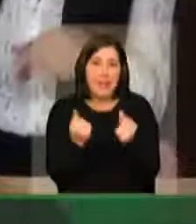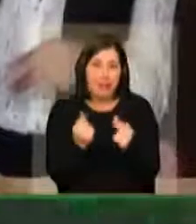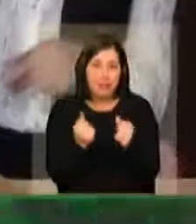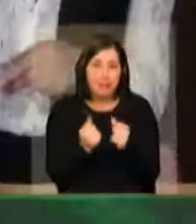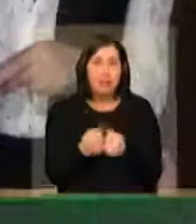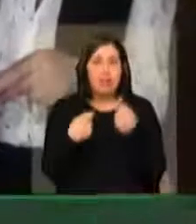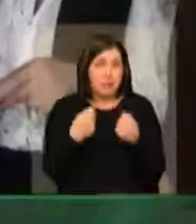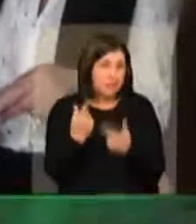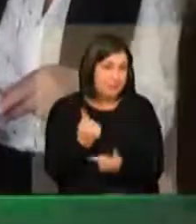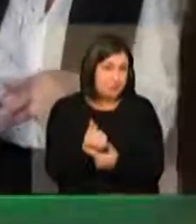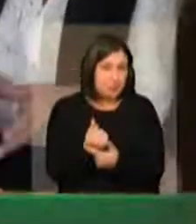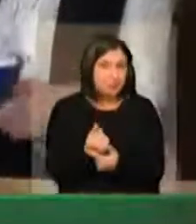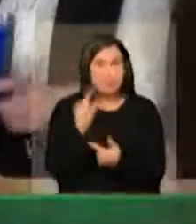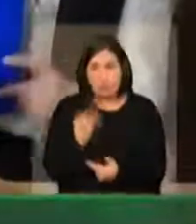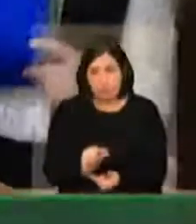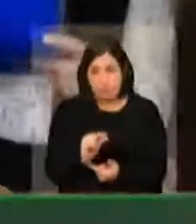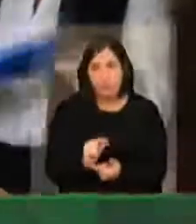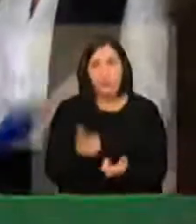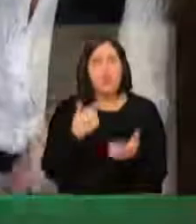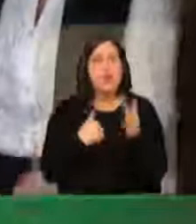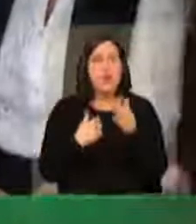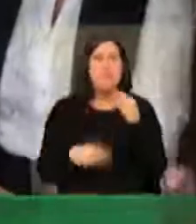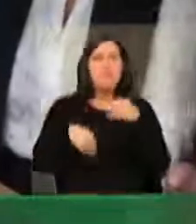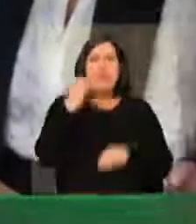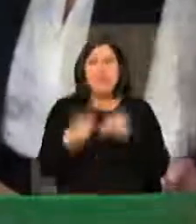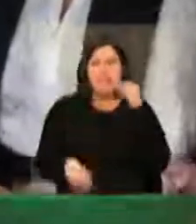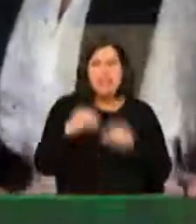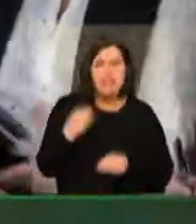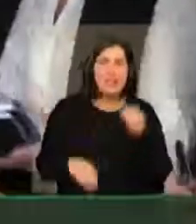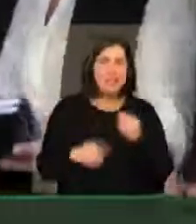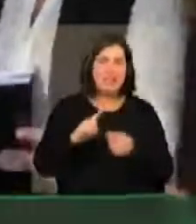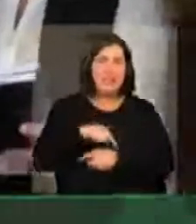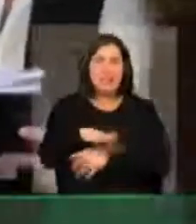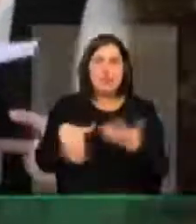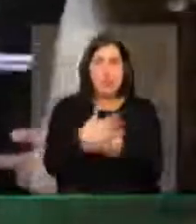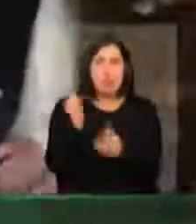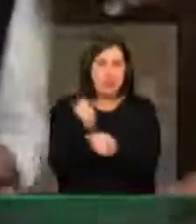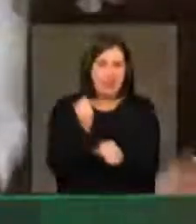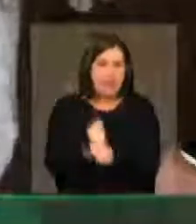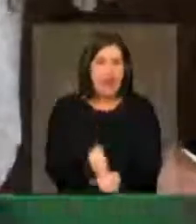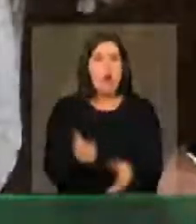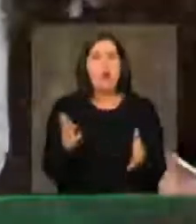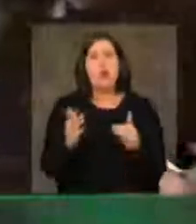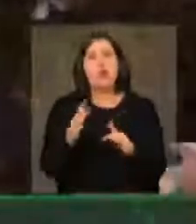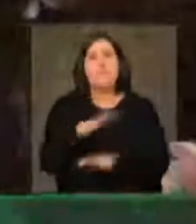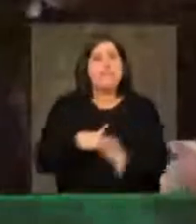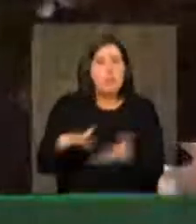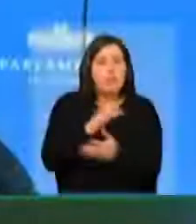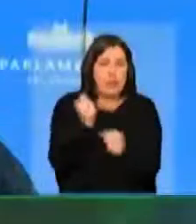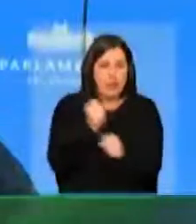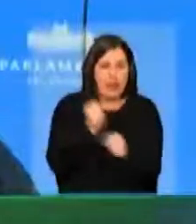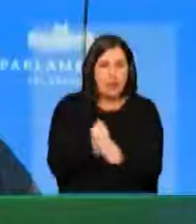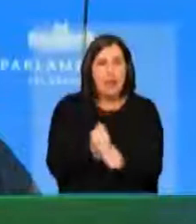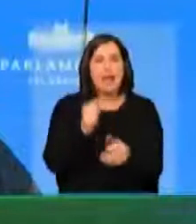Se flexibilizan las condiciones laborales, se precarizan condiciones laborales, se eliminan garantías para los funcionarios, por ejemplo el Tribunal